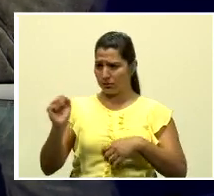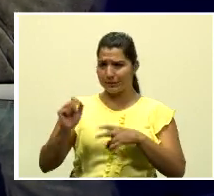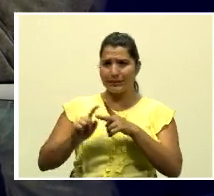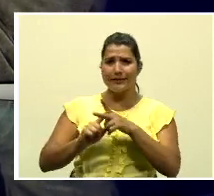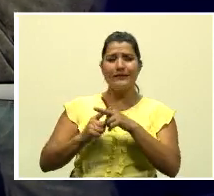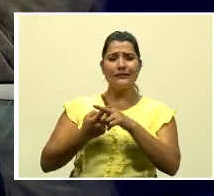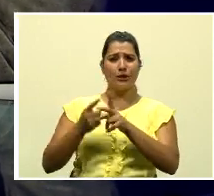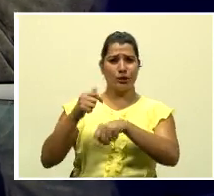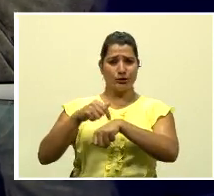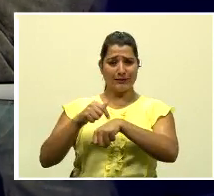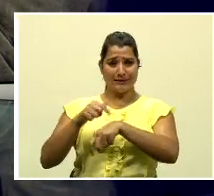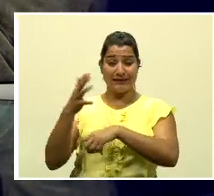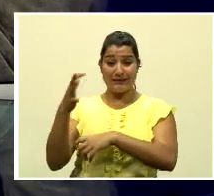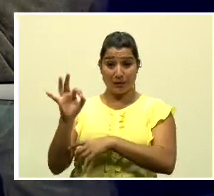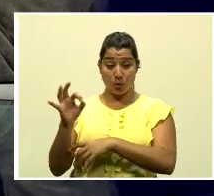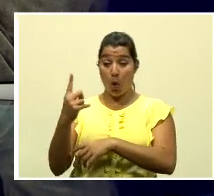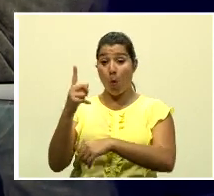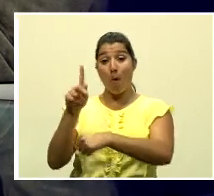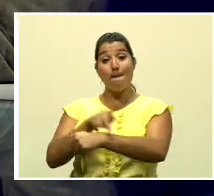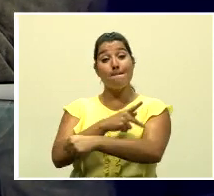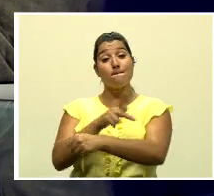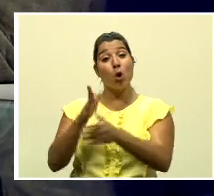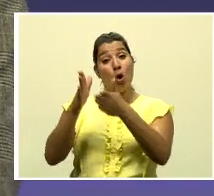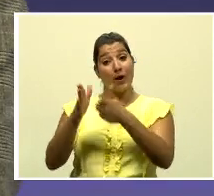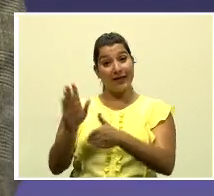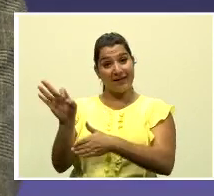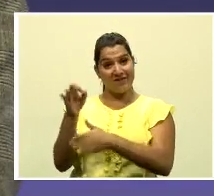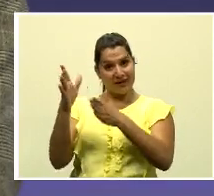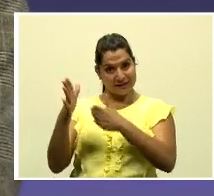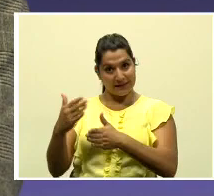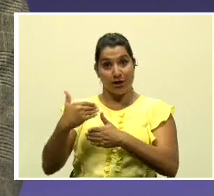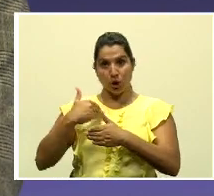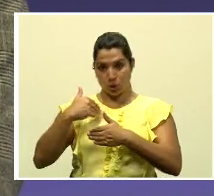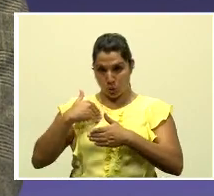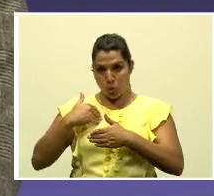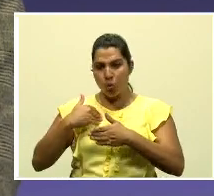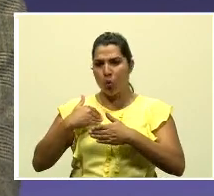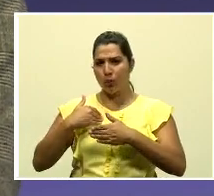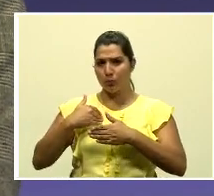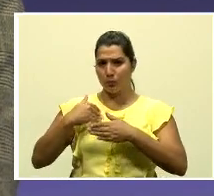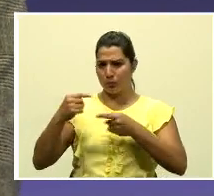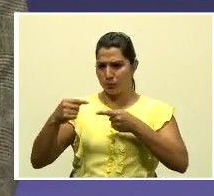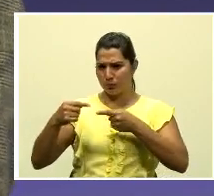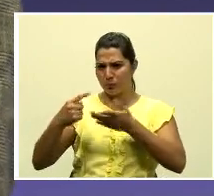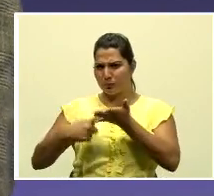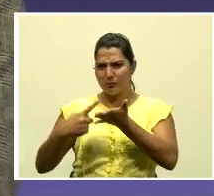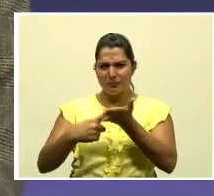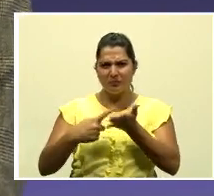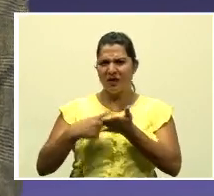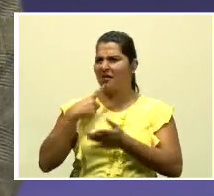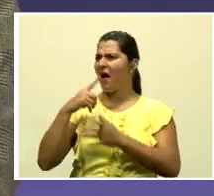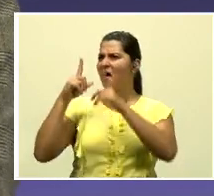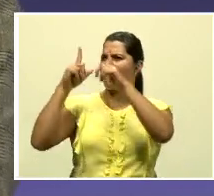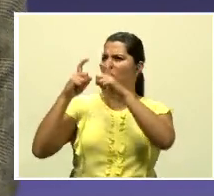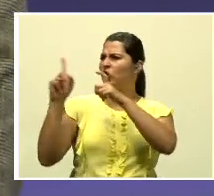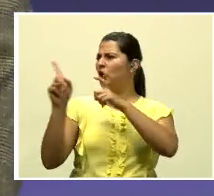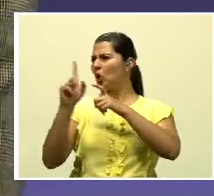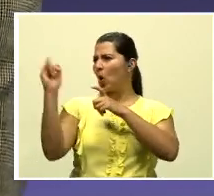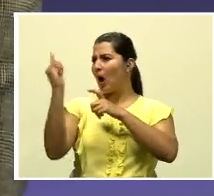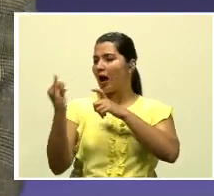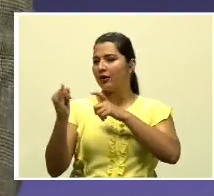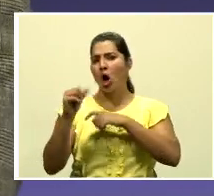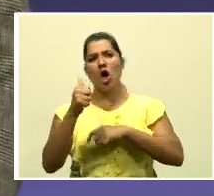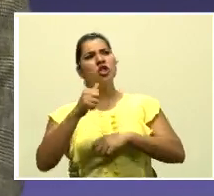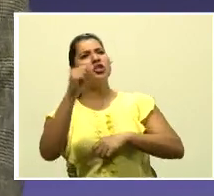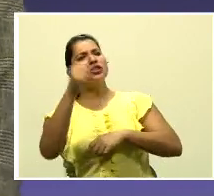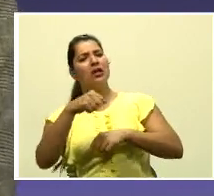poeta francés, sostuvo una polémica en la cual él decía que la fotografía no era un arte. Y bueno,